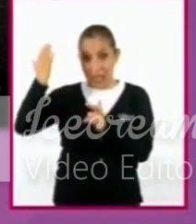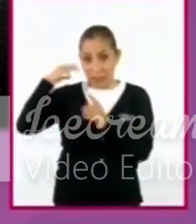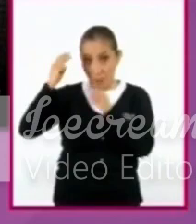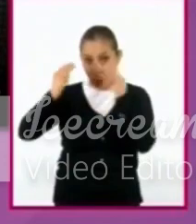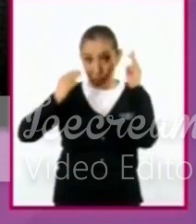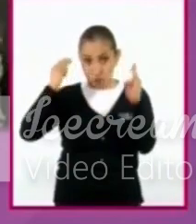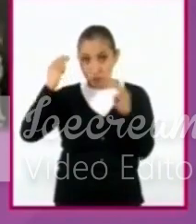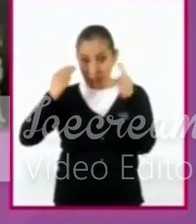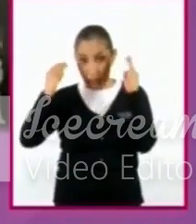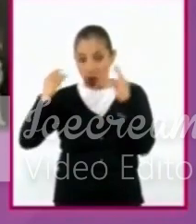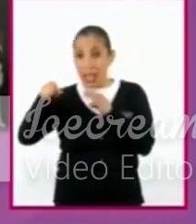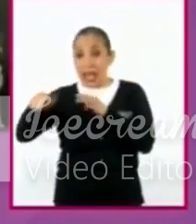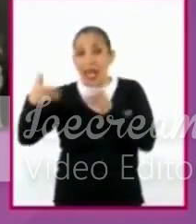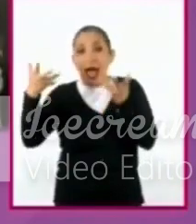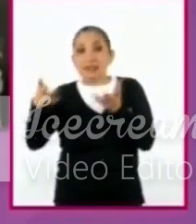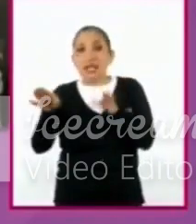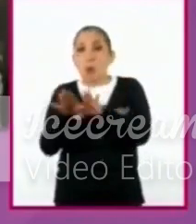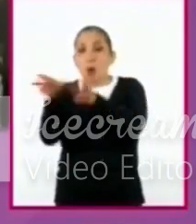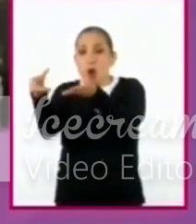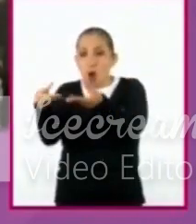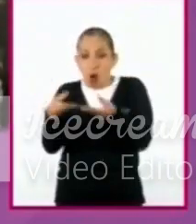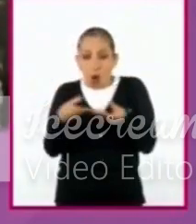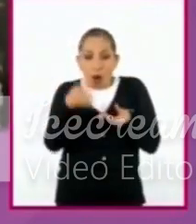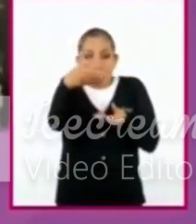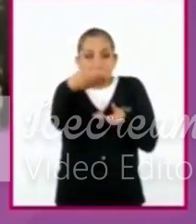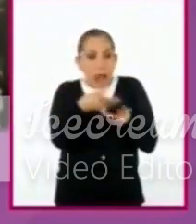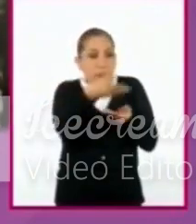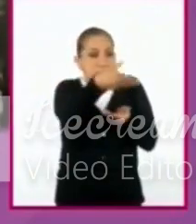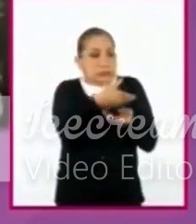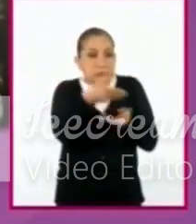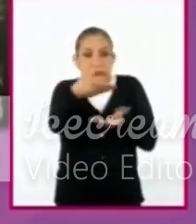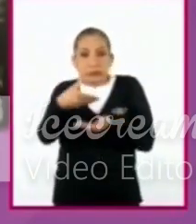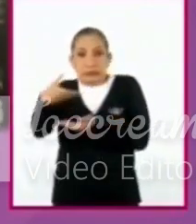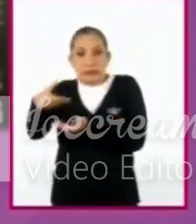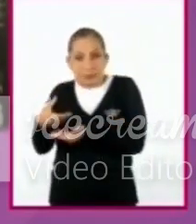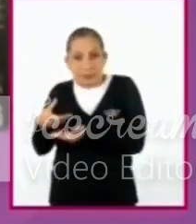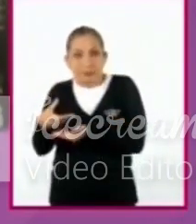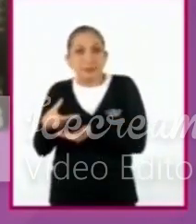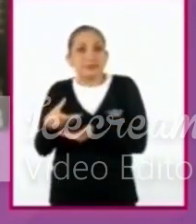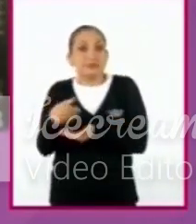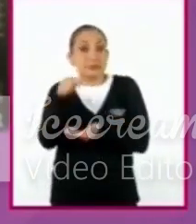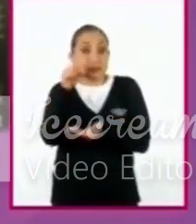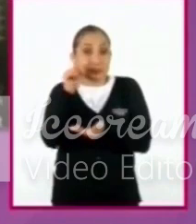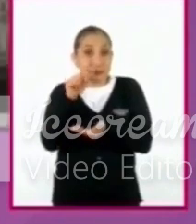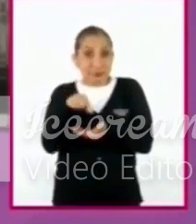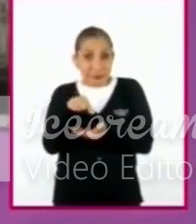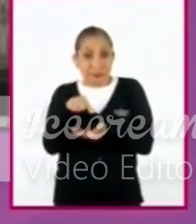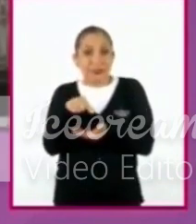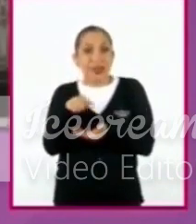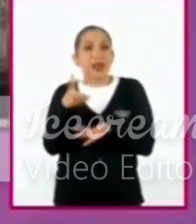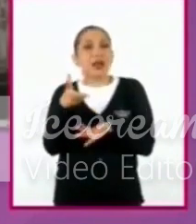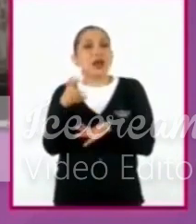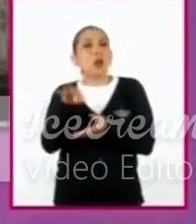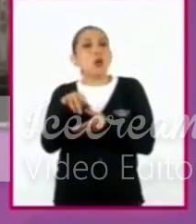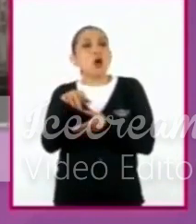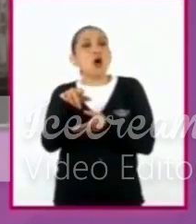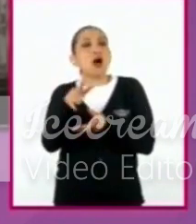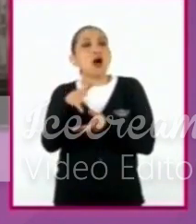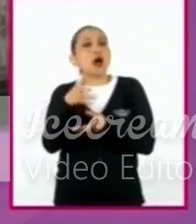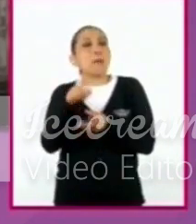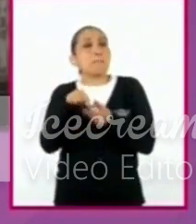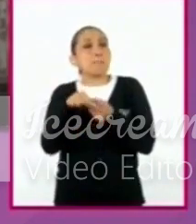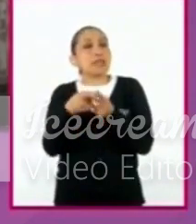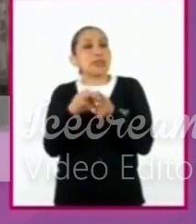se encargaba como de recopilar. Y de ahí viene como la primera